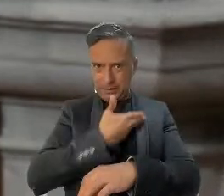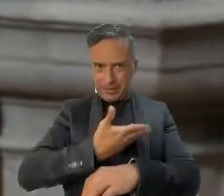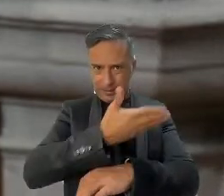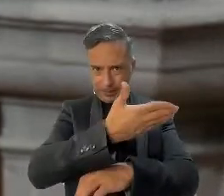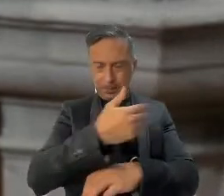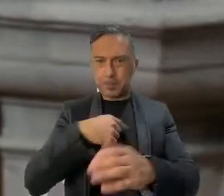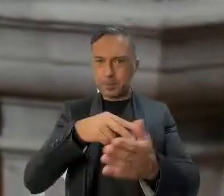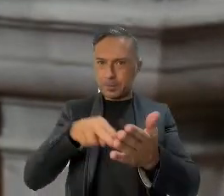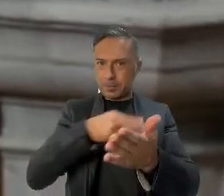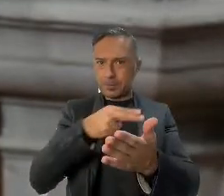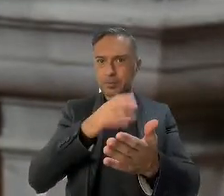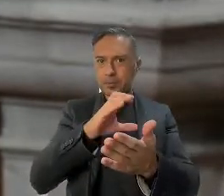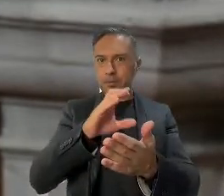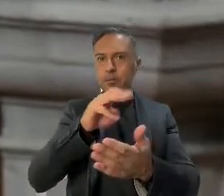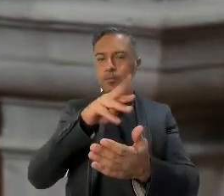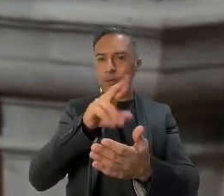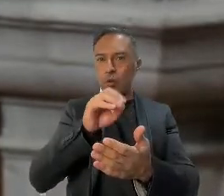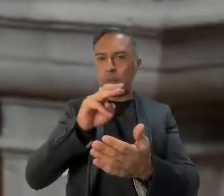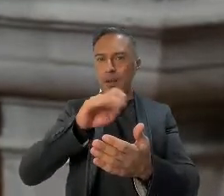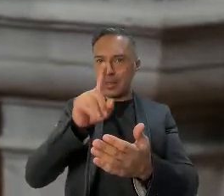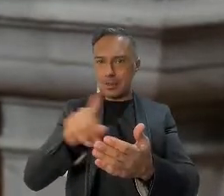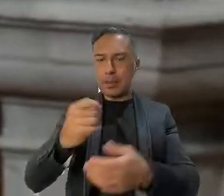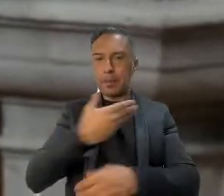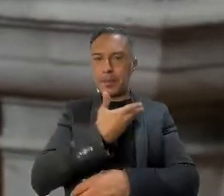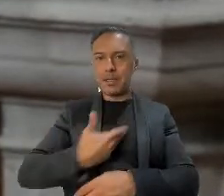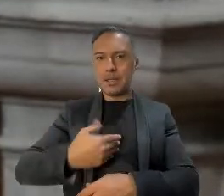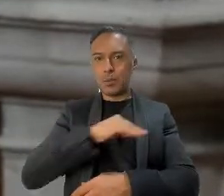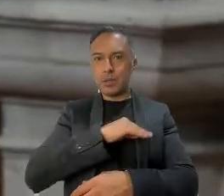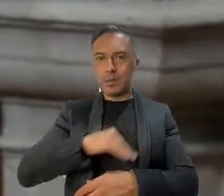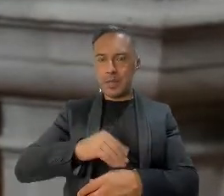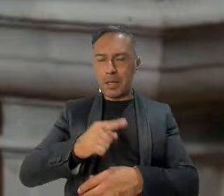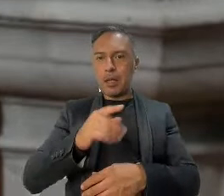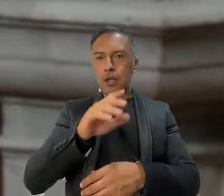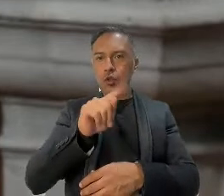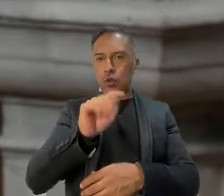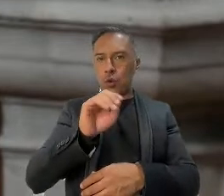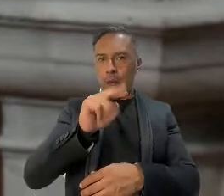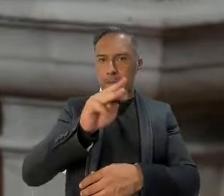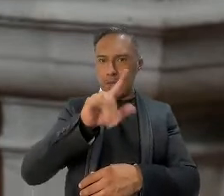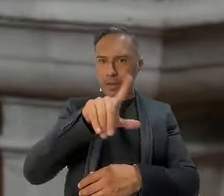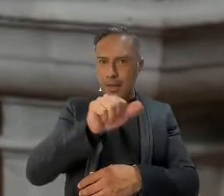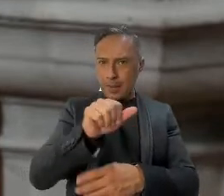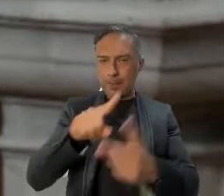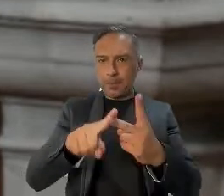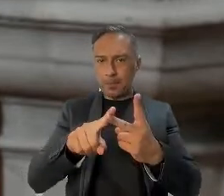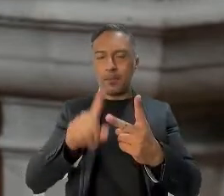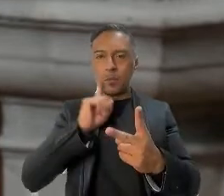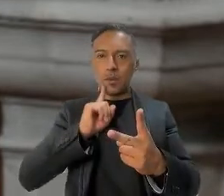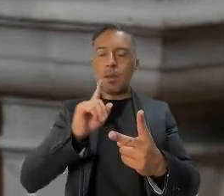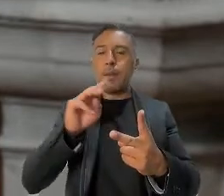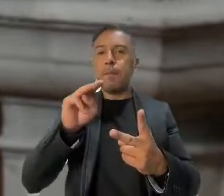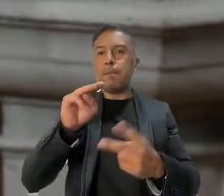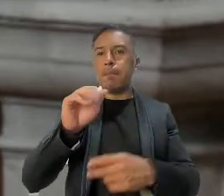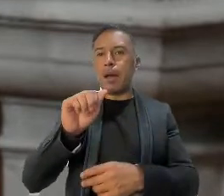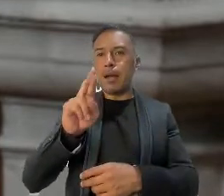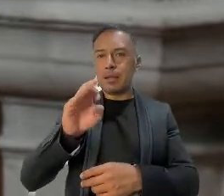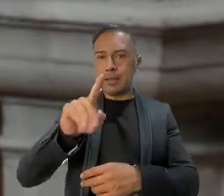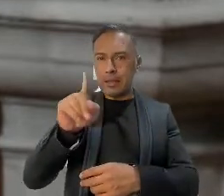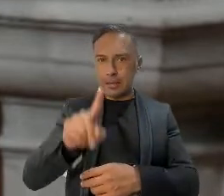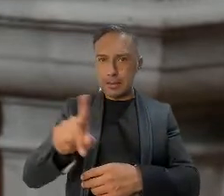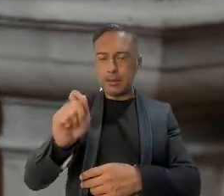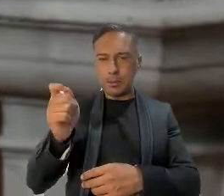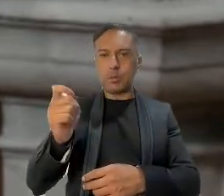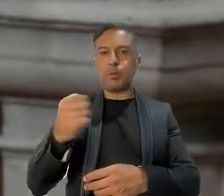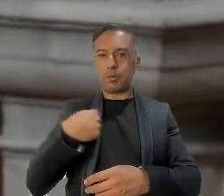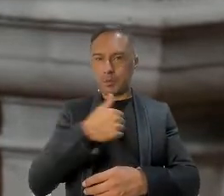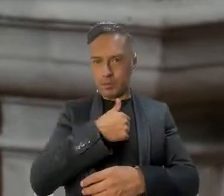Martínez Martínez, presidente municipal constitucional del Ayuntamiento de Tonanitla, y la C. Amalia Ortiz Martínez, síndico municipal del Ayuntamiento de